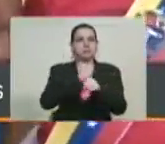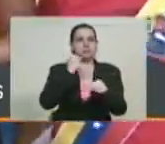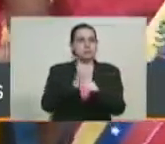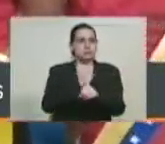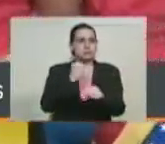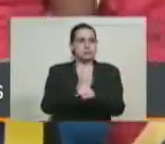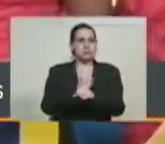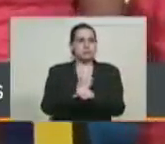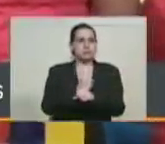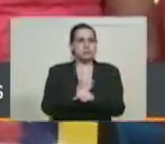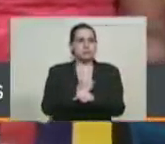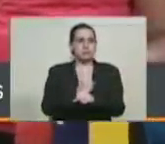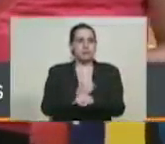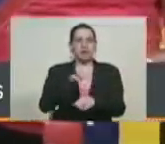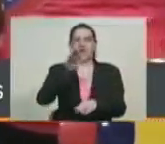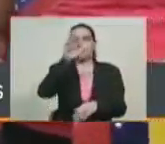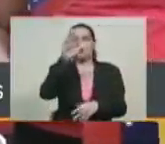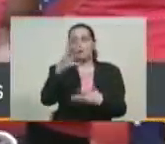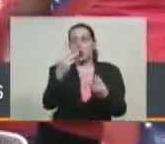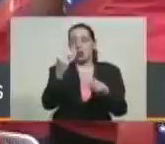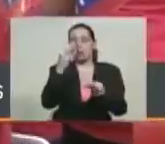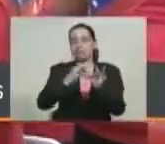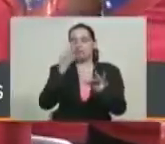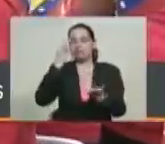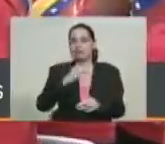Es el preludio de lo que va a pasar.